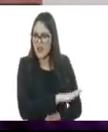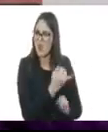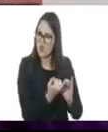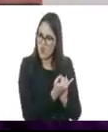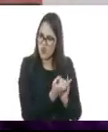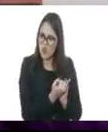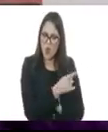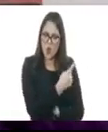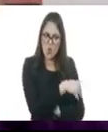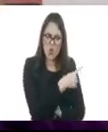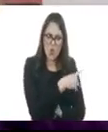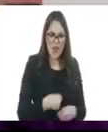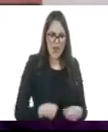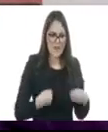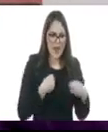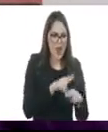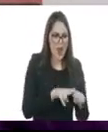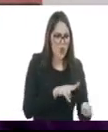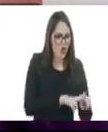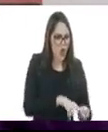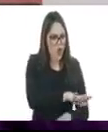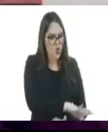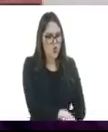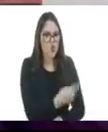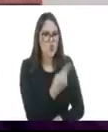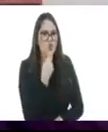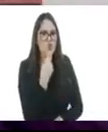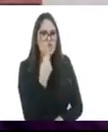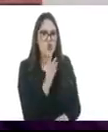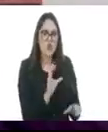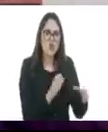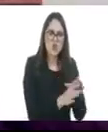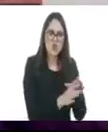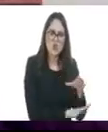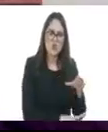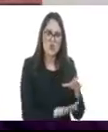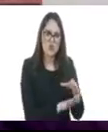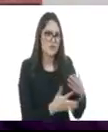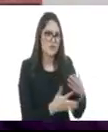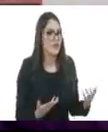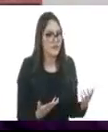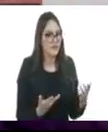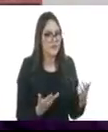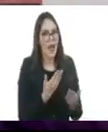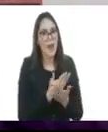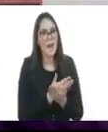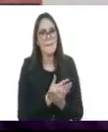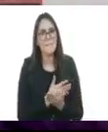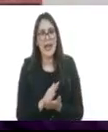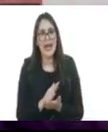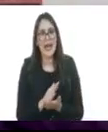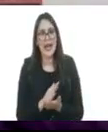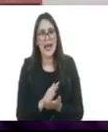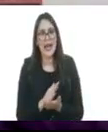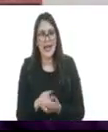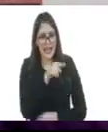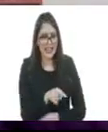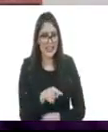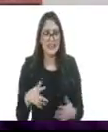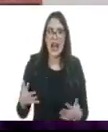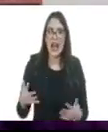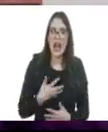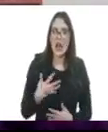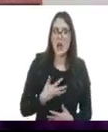y que bueno, ahí periodísticamente debo apuntar en este sentido, que además yo vi ahí un tema muy fundamental a